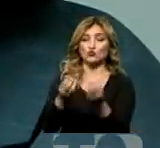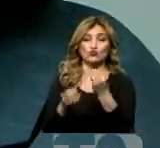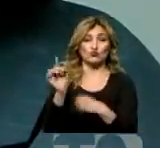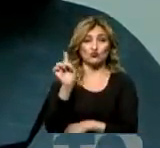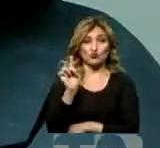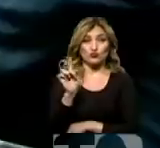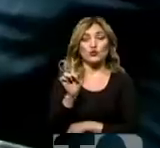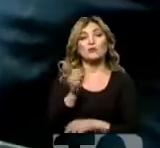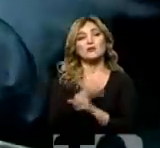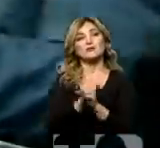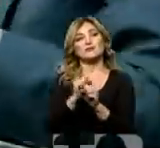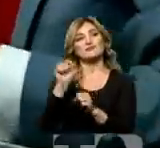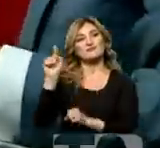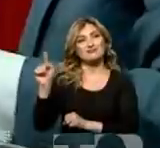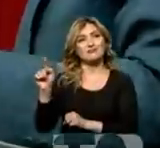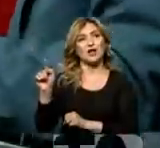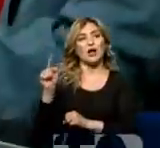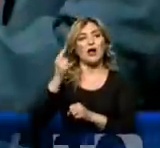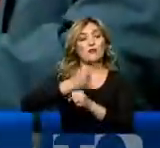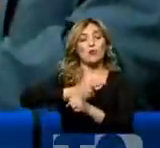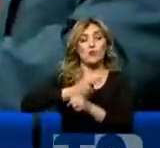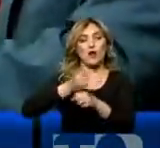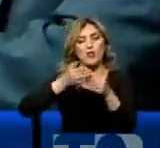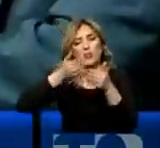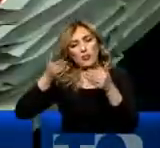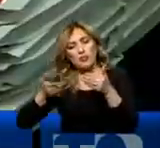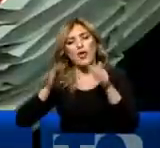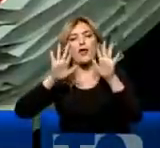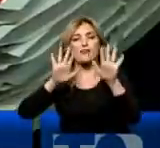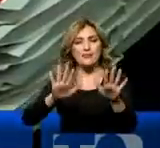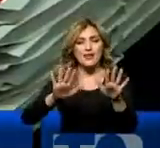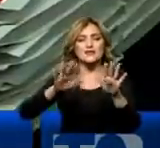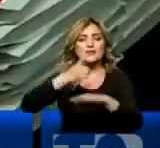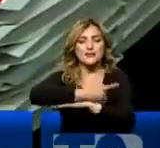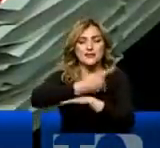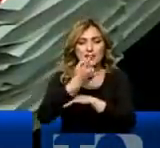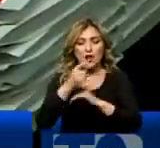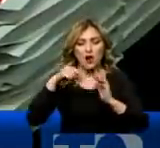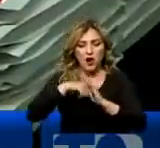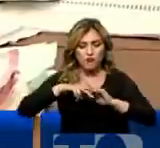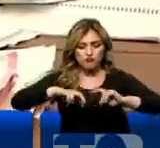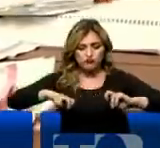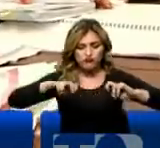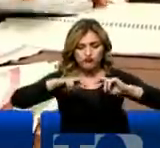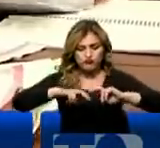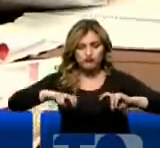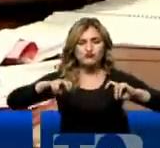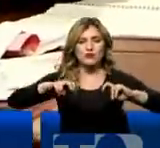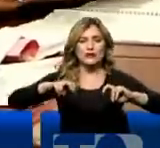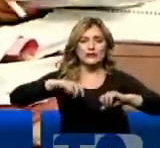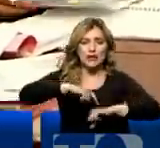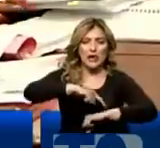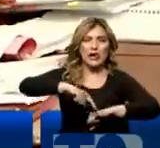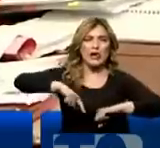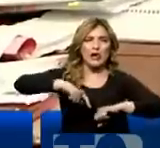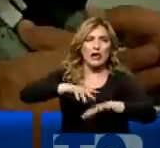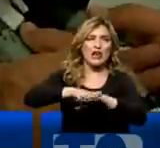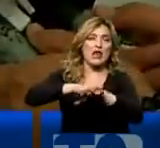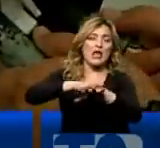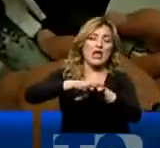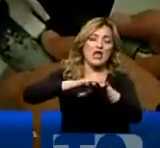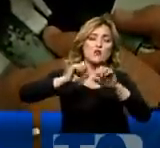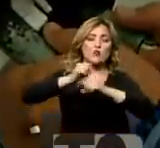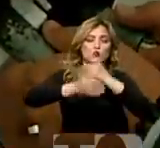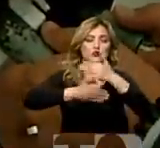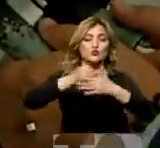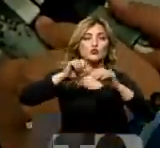Ernesto Pazmiño, a pesar de que se dispuso 10 días para la elaboración del peritaje, la complejidad del mismo podría dilatar el proceso.